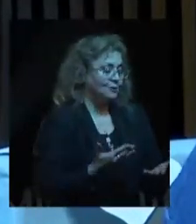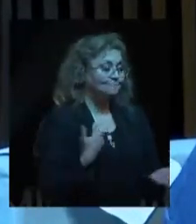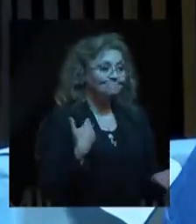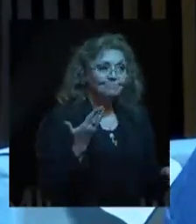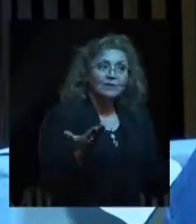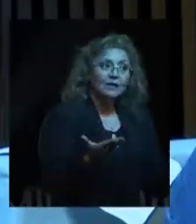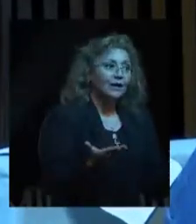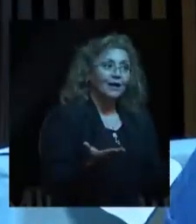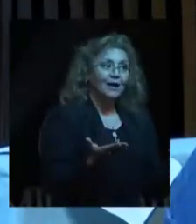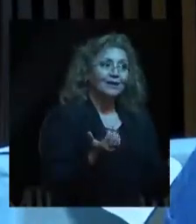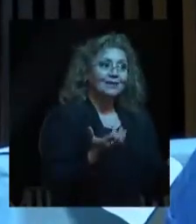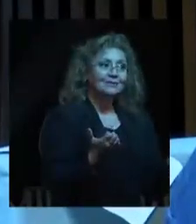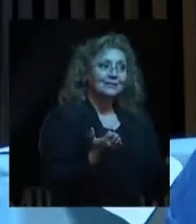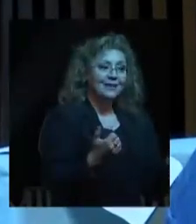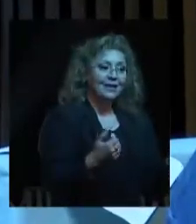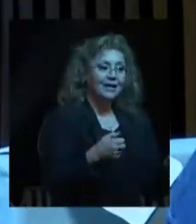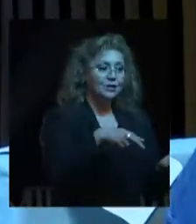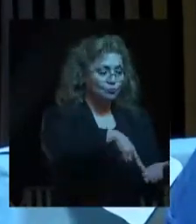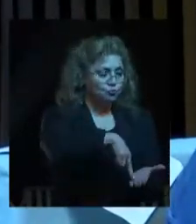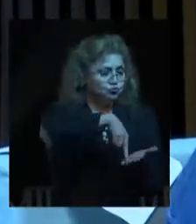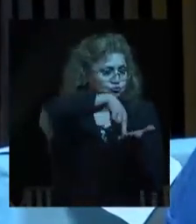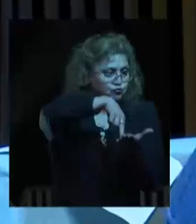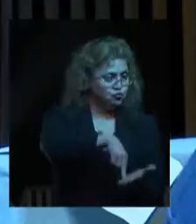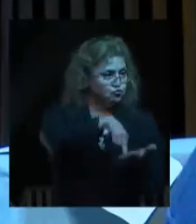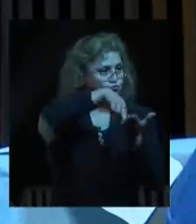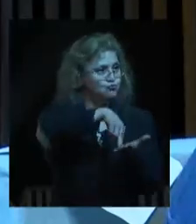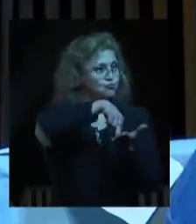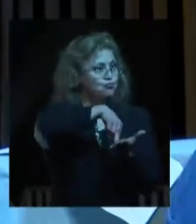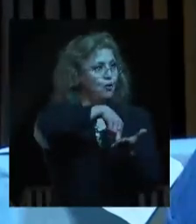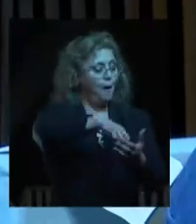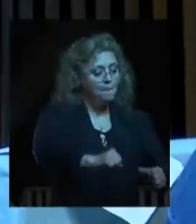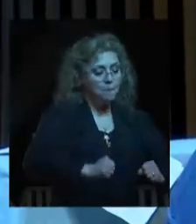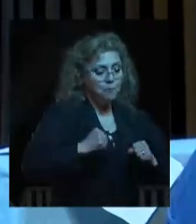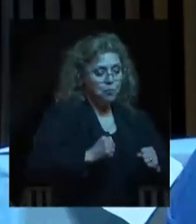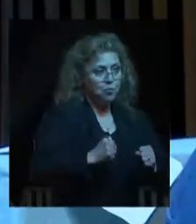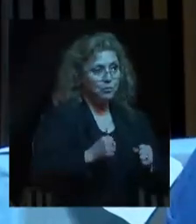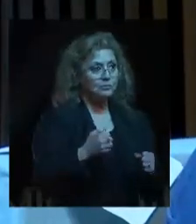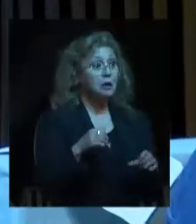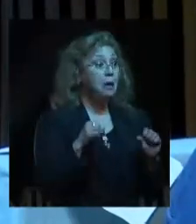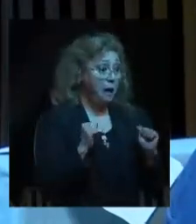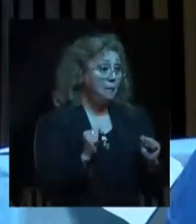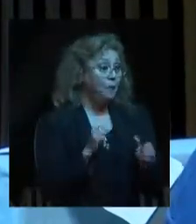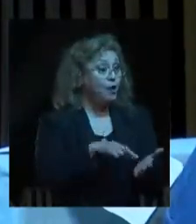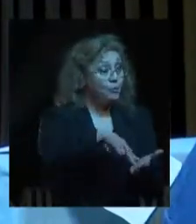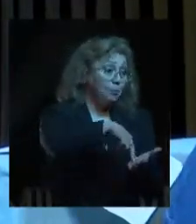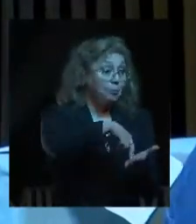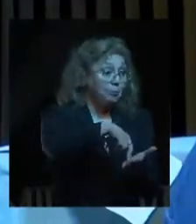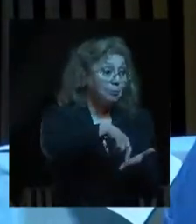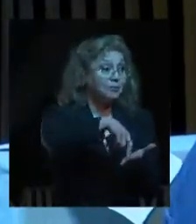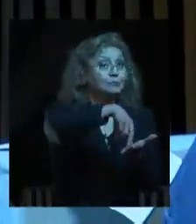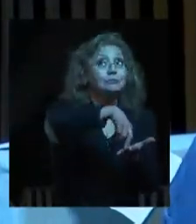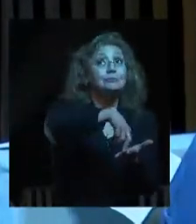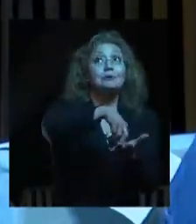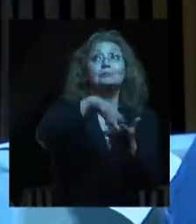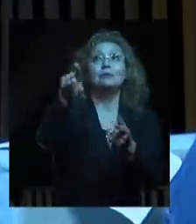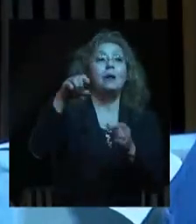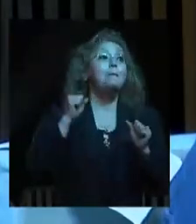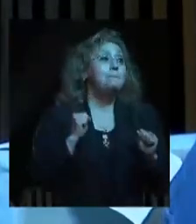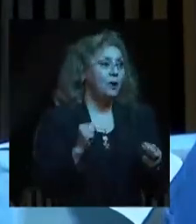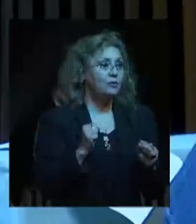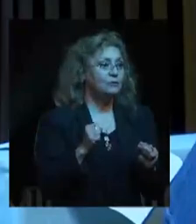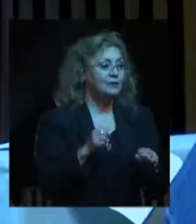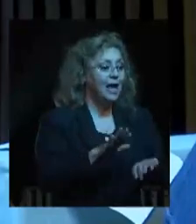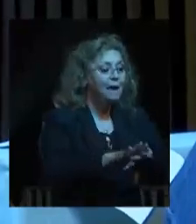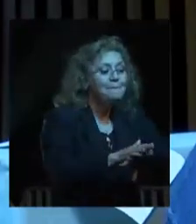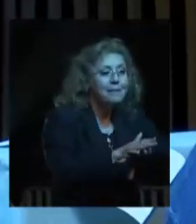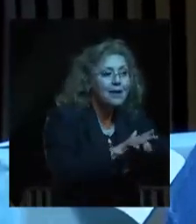no necesita tener piernas tan robustas para moverse. Uno va a tener patitas de canario en Marte y posiblemente la piel va a tener